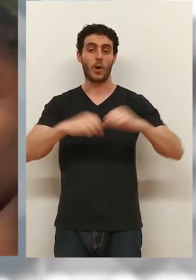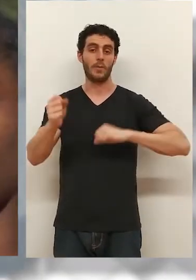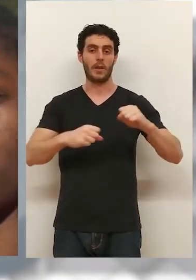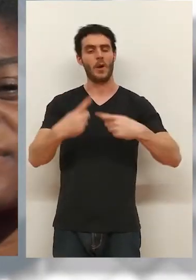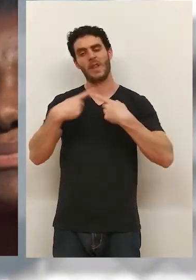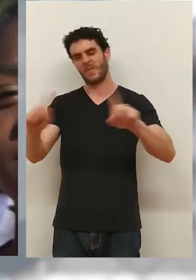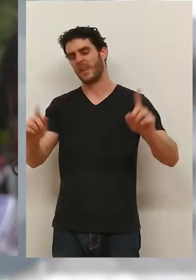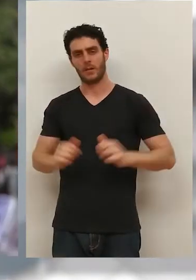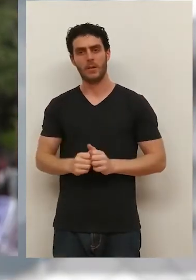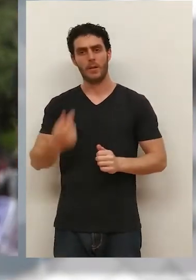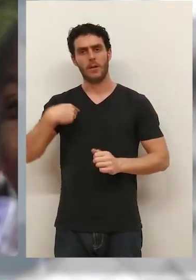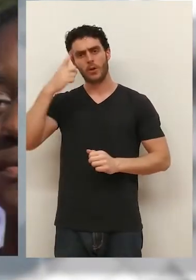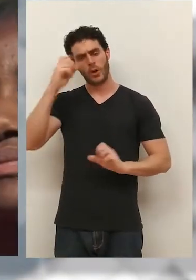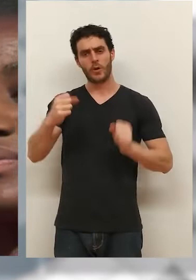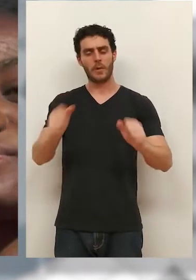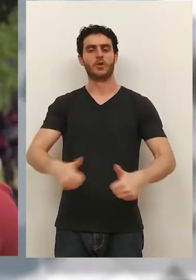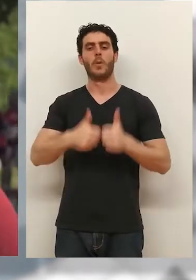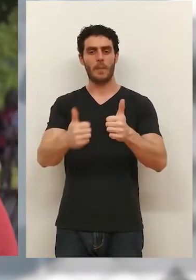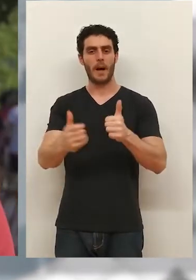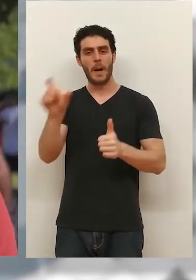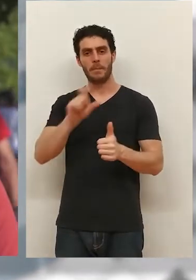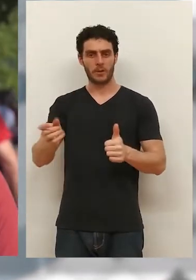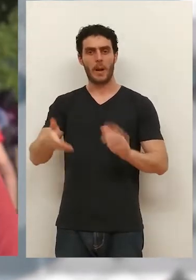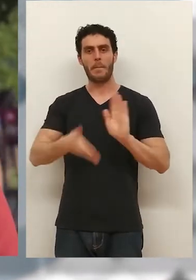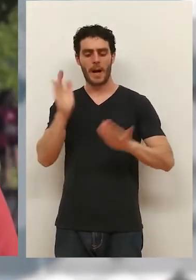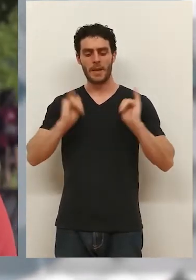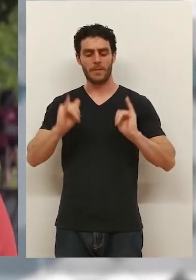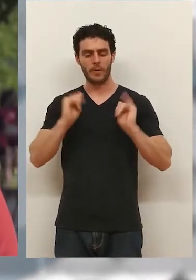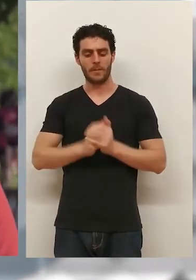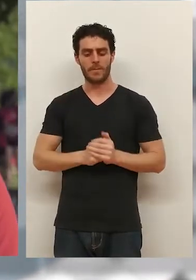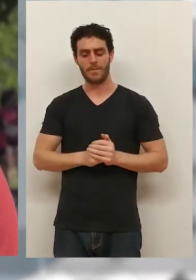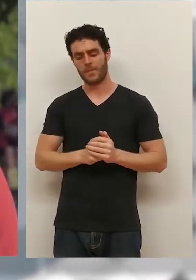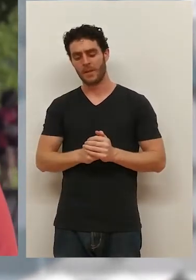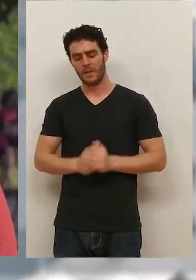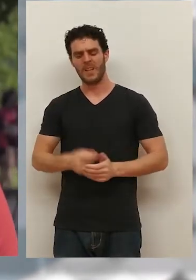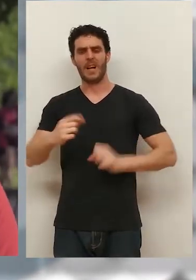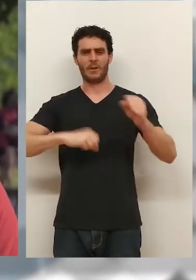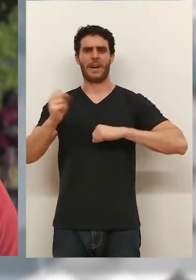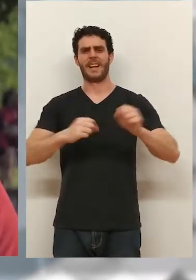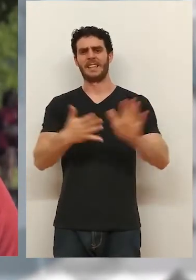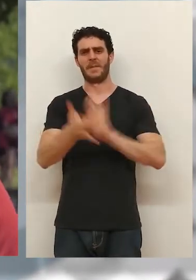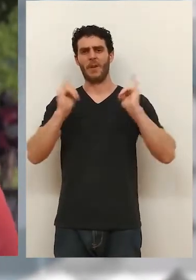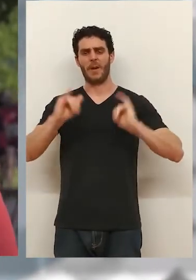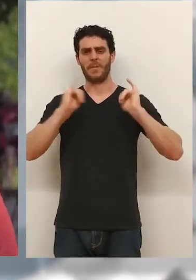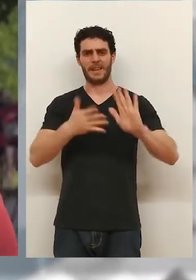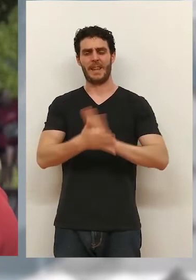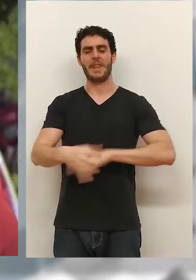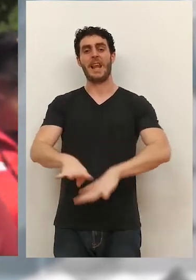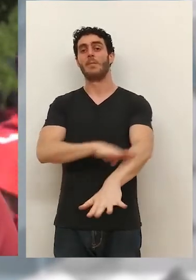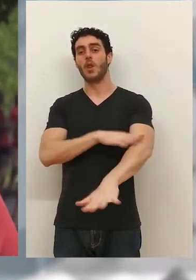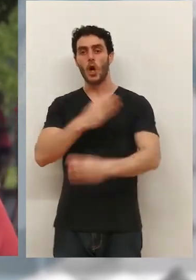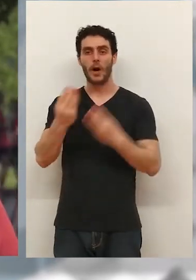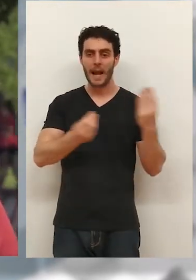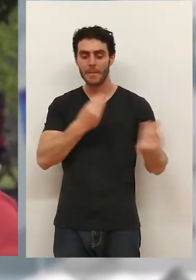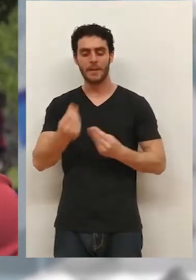nervios. Con ganas de hacer algo productivo. La universidad ha hecho una carrera inclusiva, pues bueno, hay que hacer demostración de que